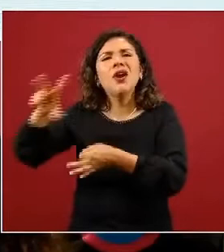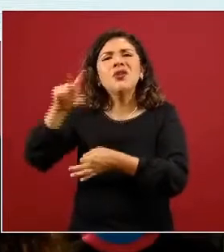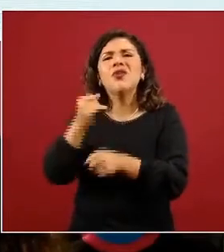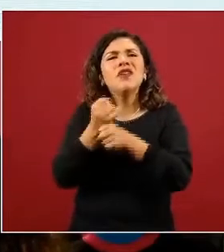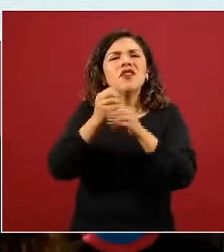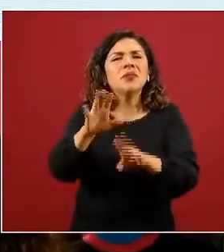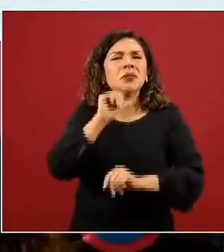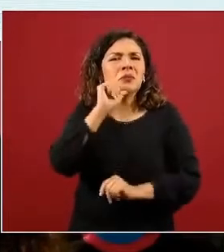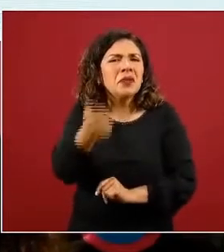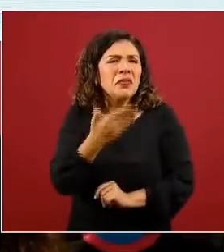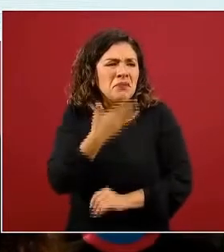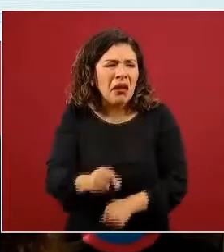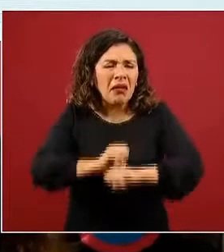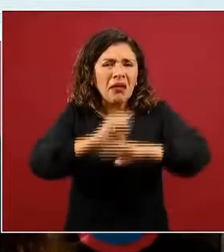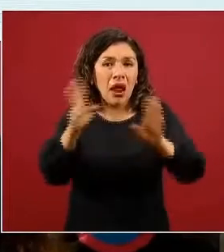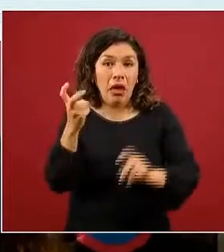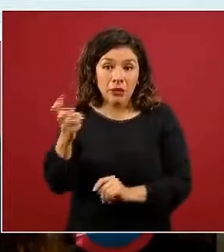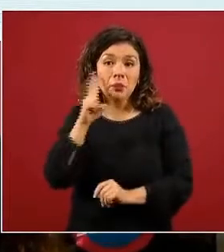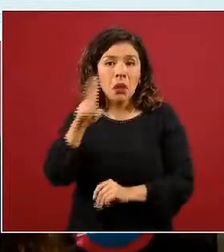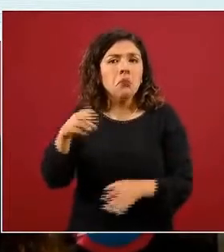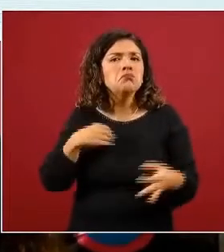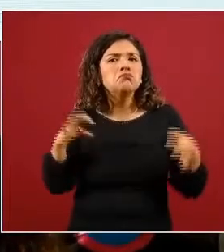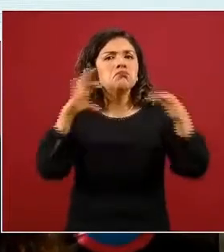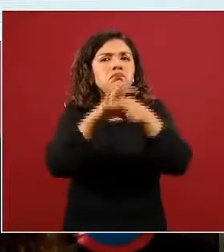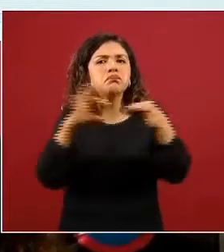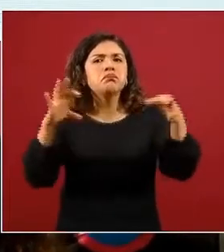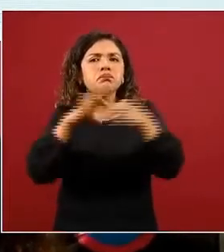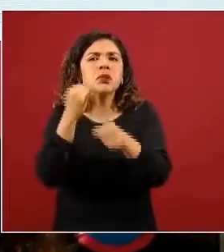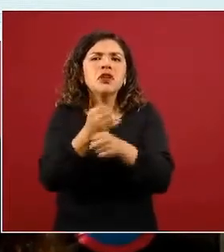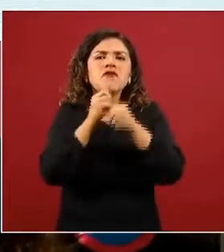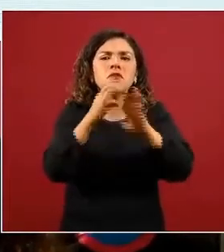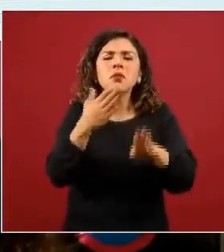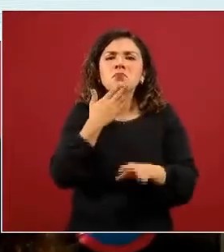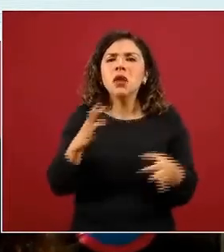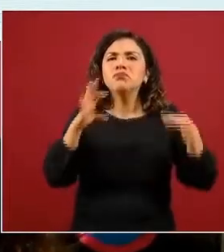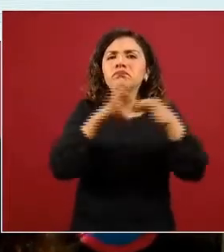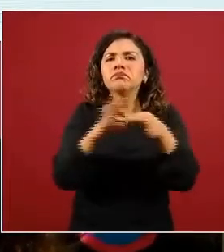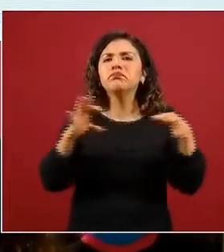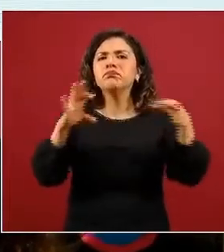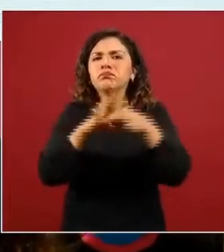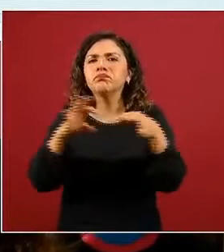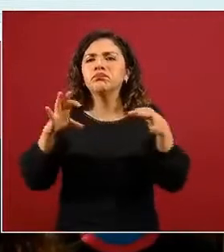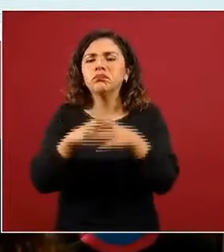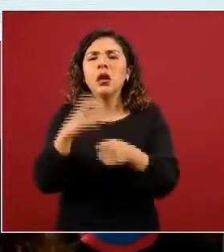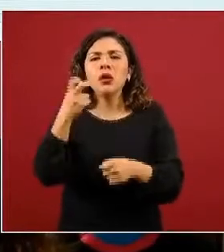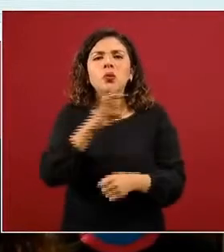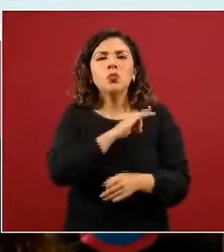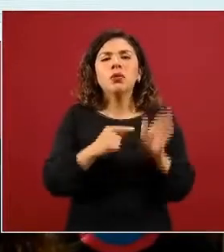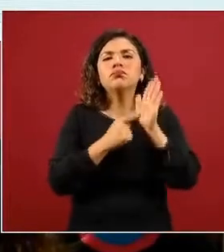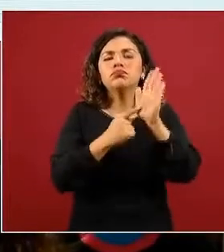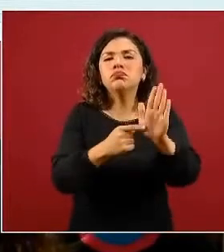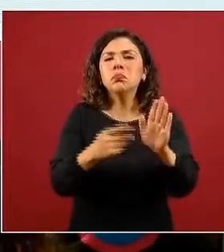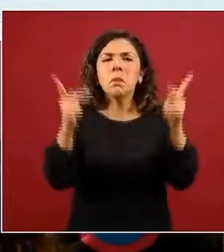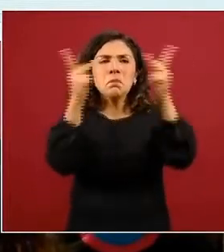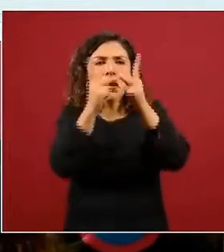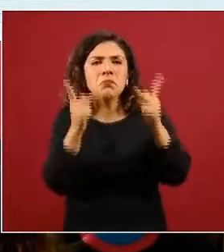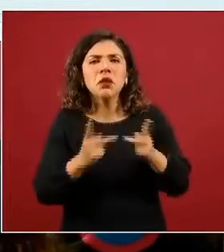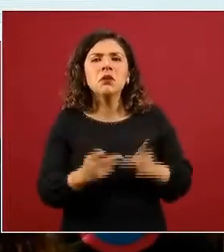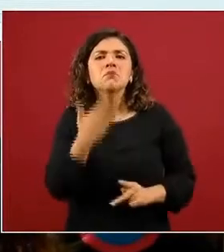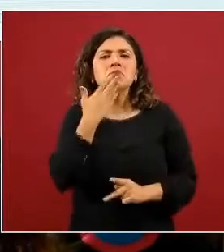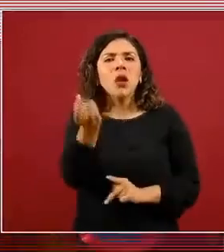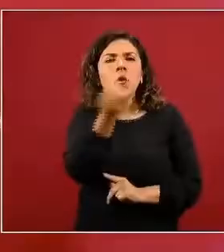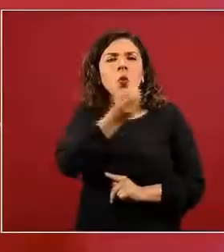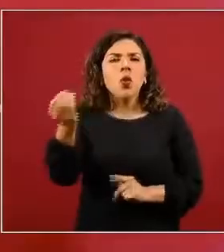lo podemos ver, es muy consistente. La epidemiología tiene unos métodos que nos permiten ver la consistencia de la